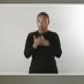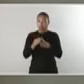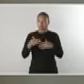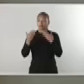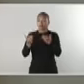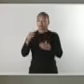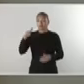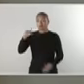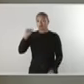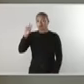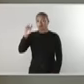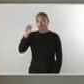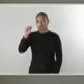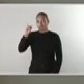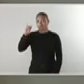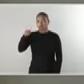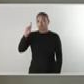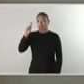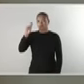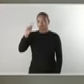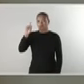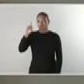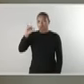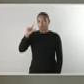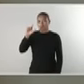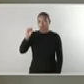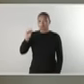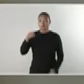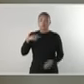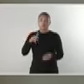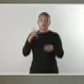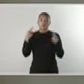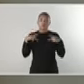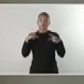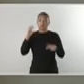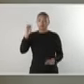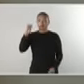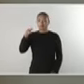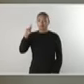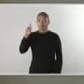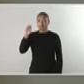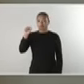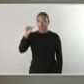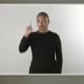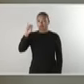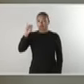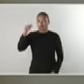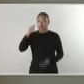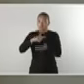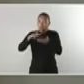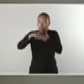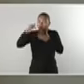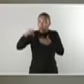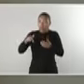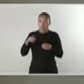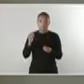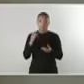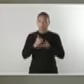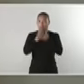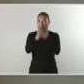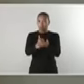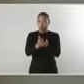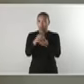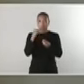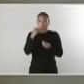industriales ya nuestros empresarios locales los tienen abandonados no los quieren que son los que generan el flujo de efectivo y los